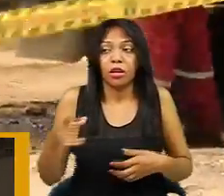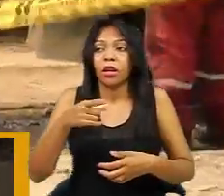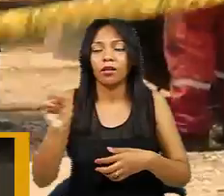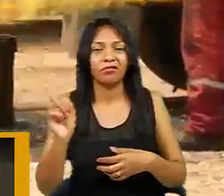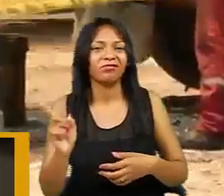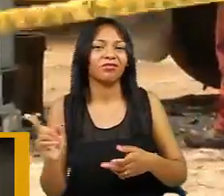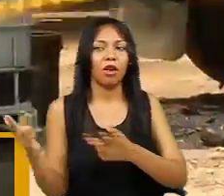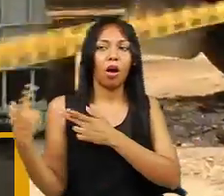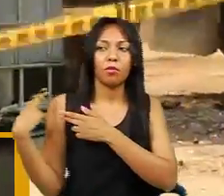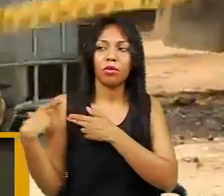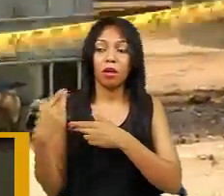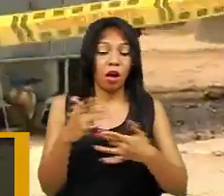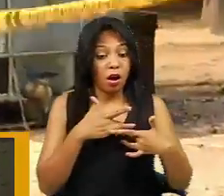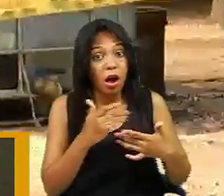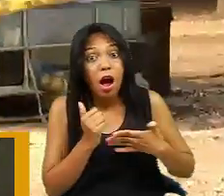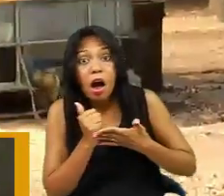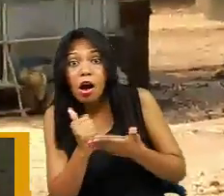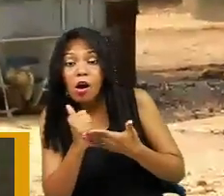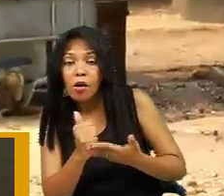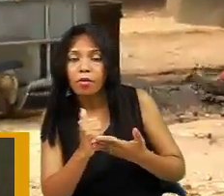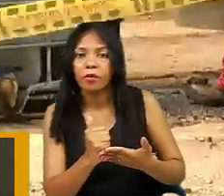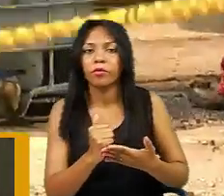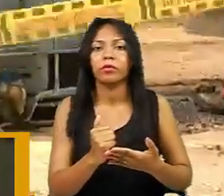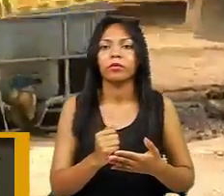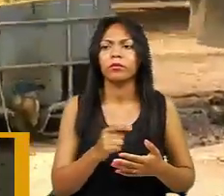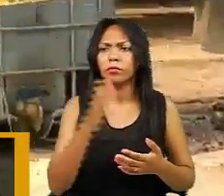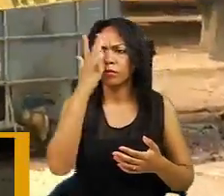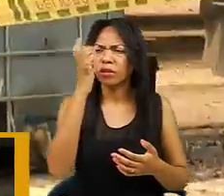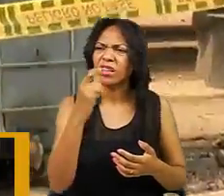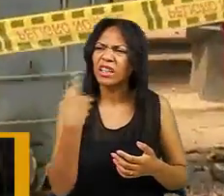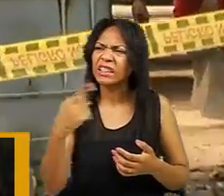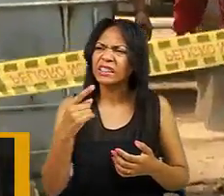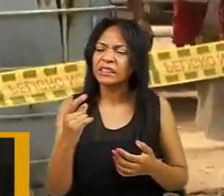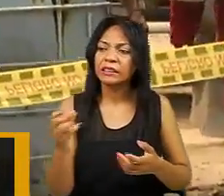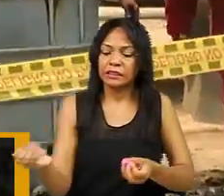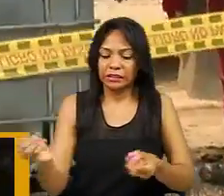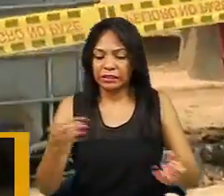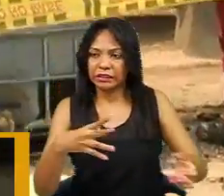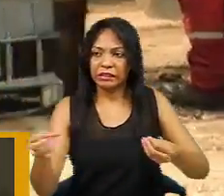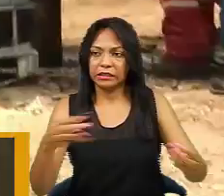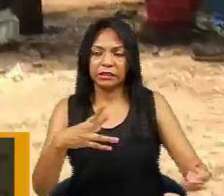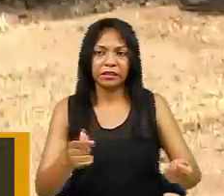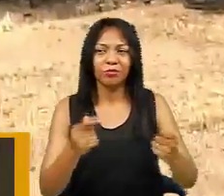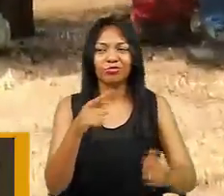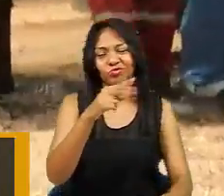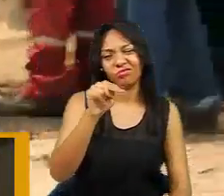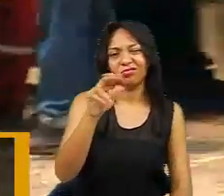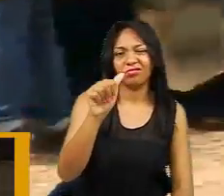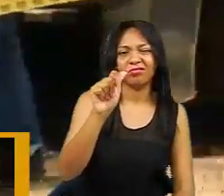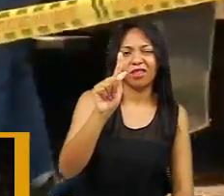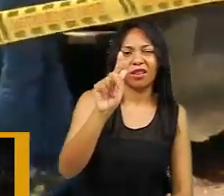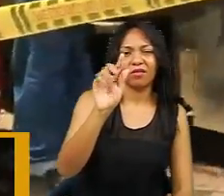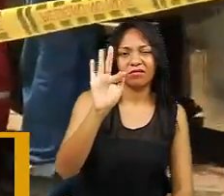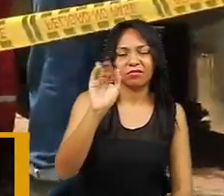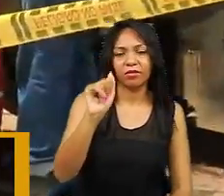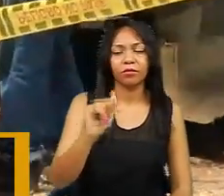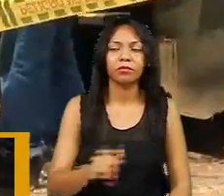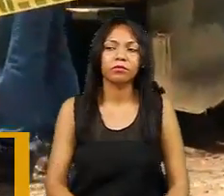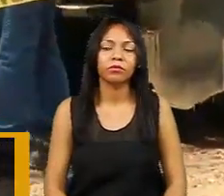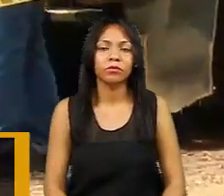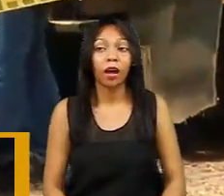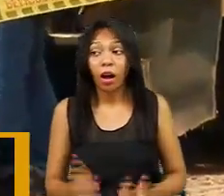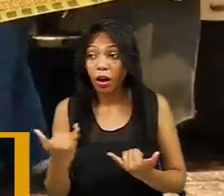para tratar de establecer el producto de nafta, como lo hemos conocido en Enlace Noticias. Esta es una noticia